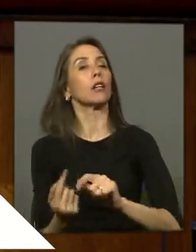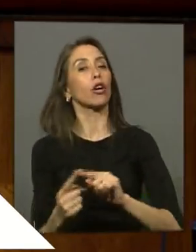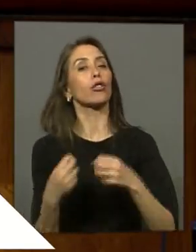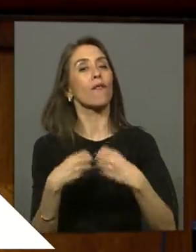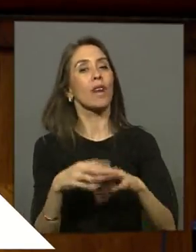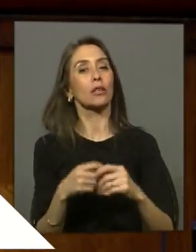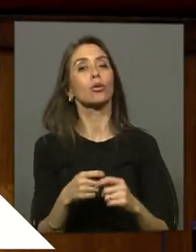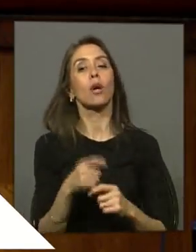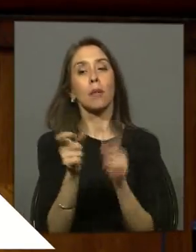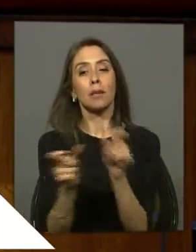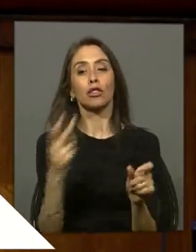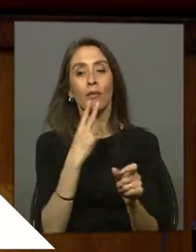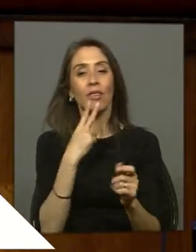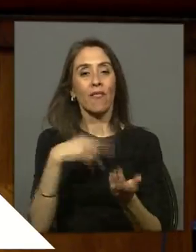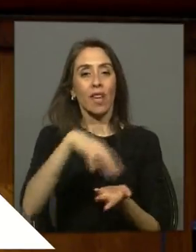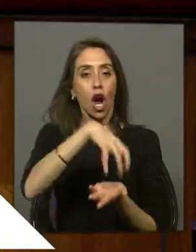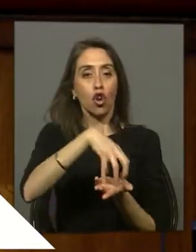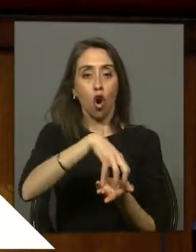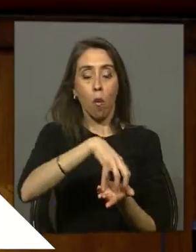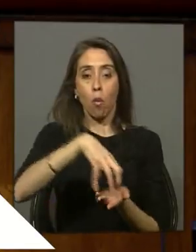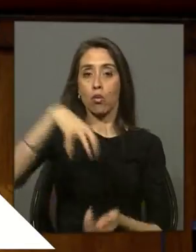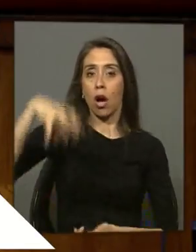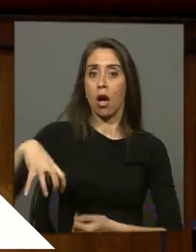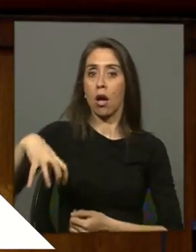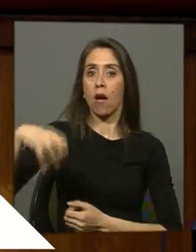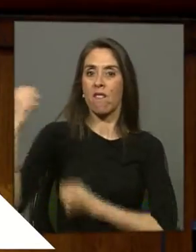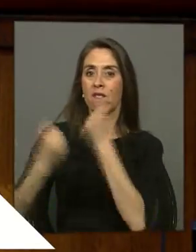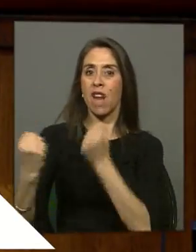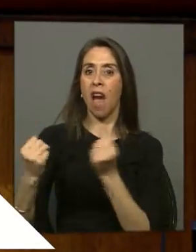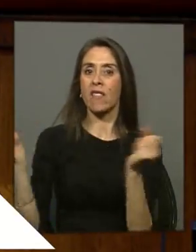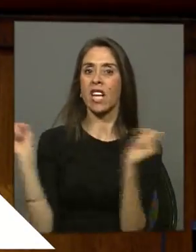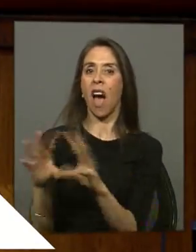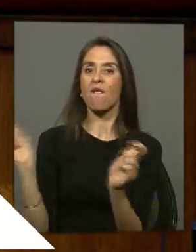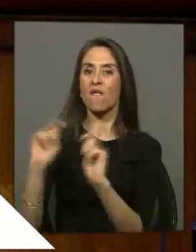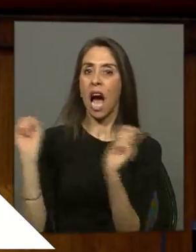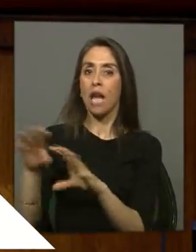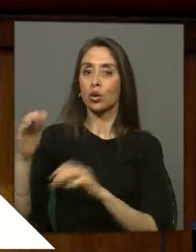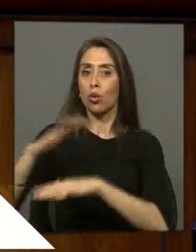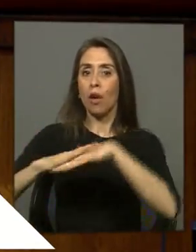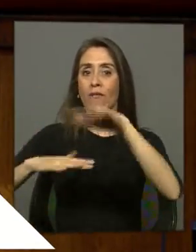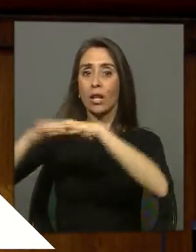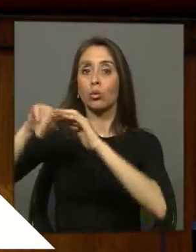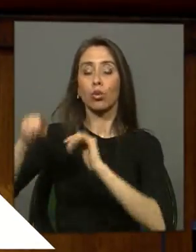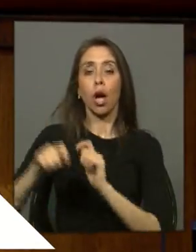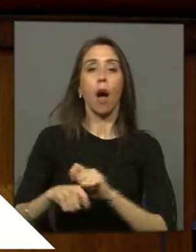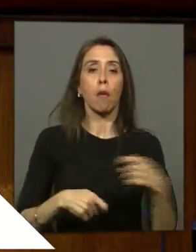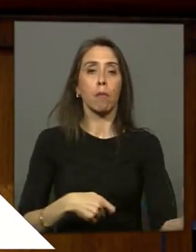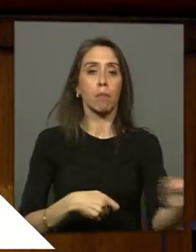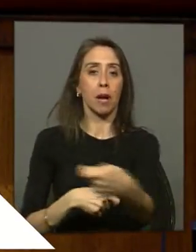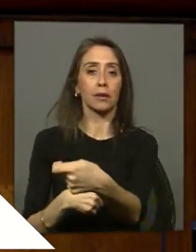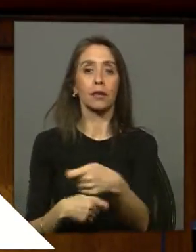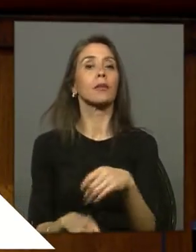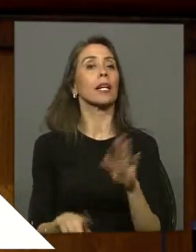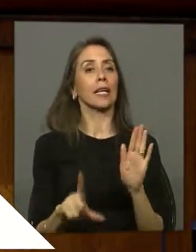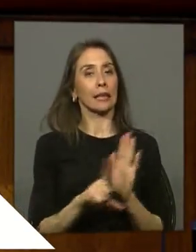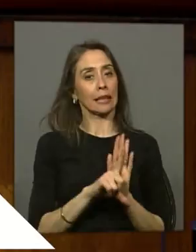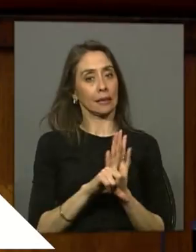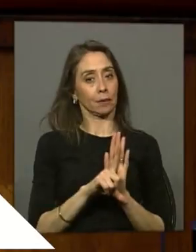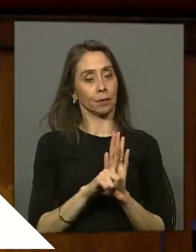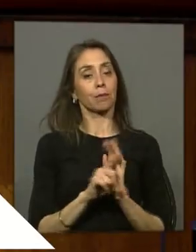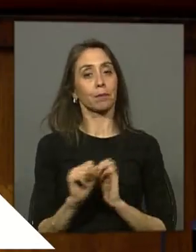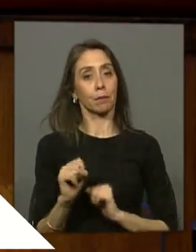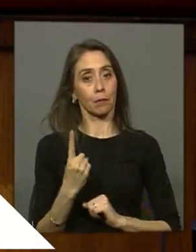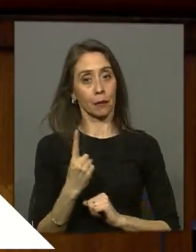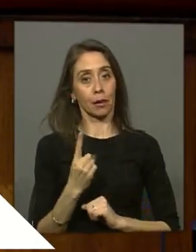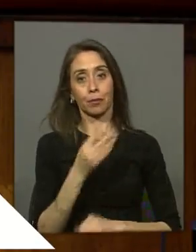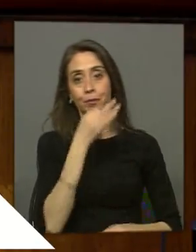compensación a los habitantes de las comunas donde se instalan los rellenos sanitarios etcétera recomendaciones del tipo normativo en primer